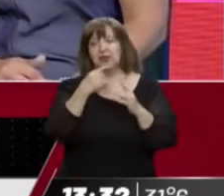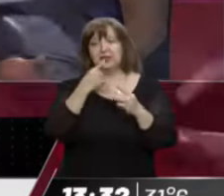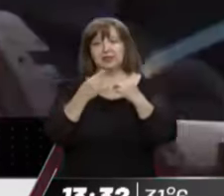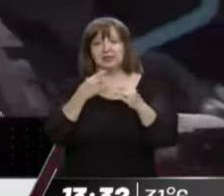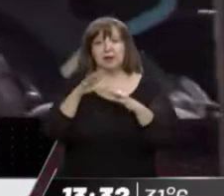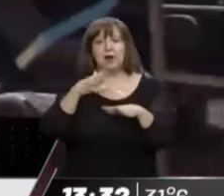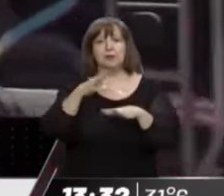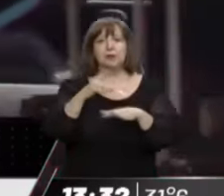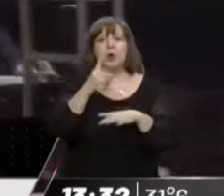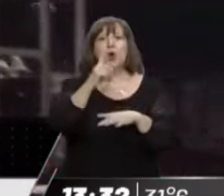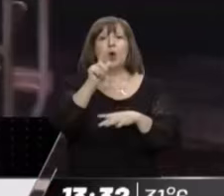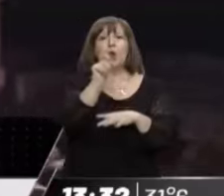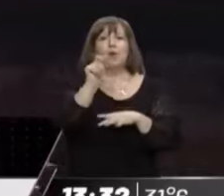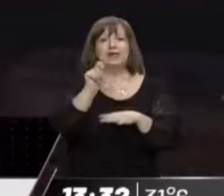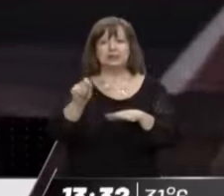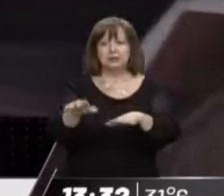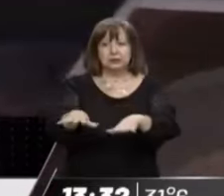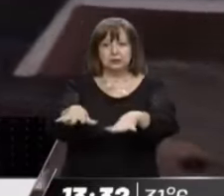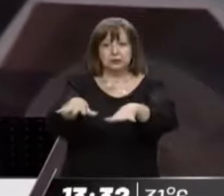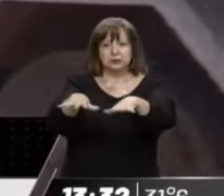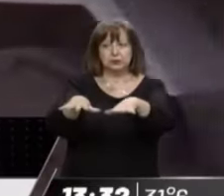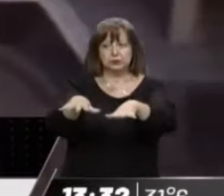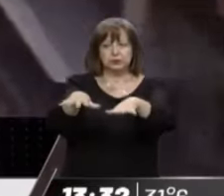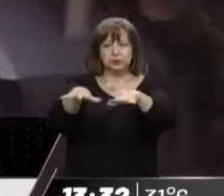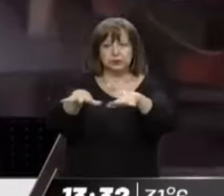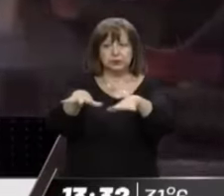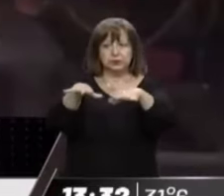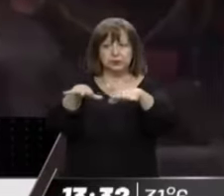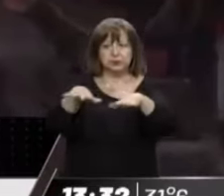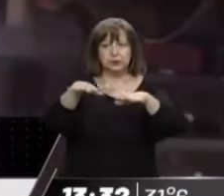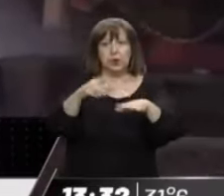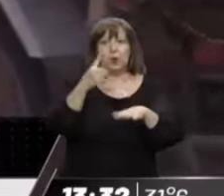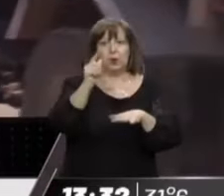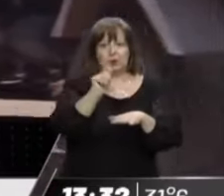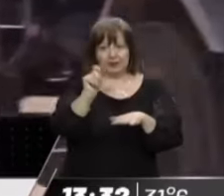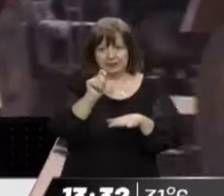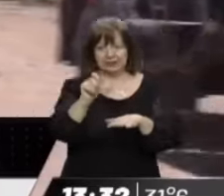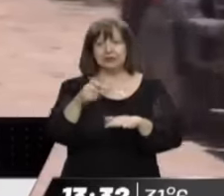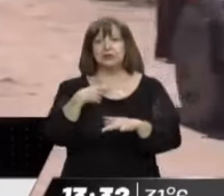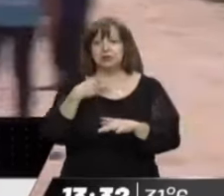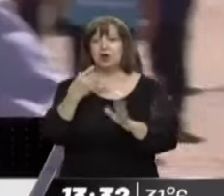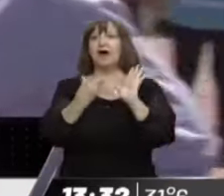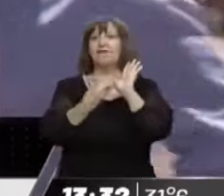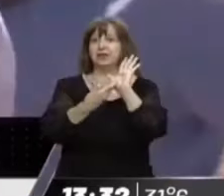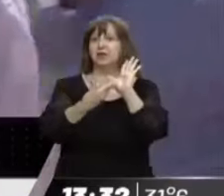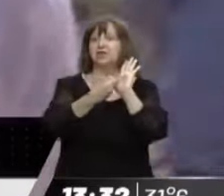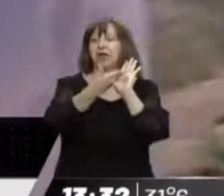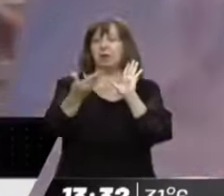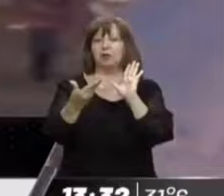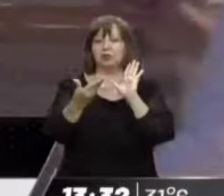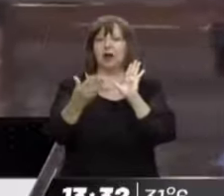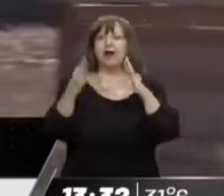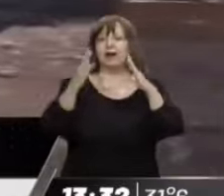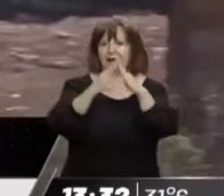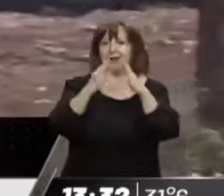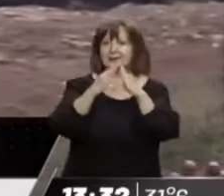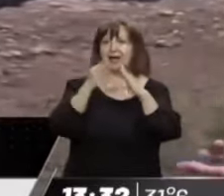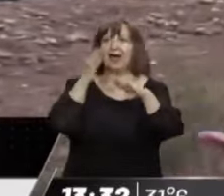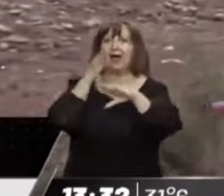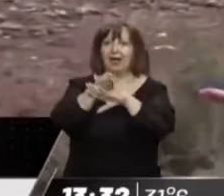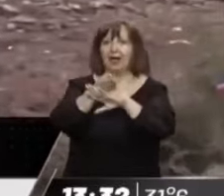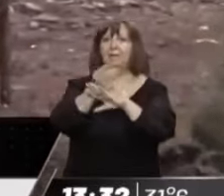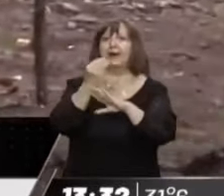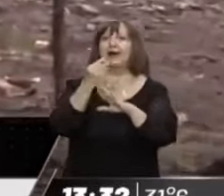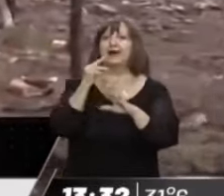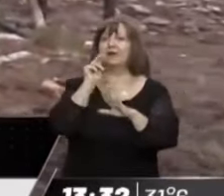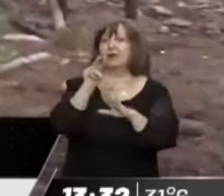la crecida esta que el agua que está llegando a las casas siga por un mes y quiero que miren acá si pueden apreciar por ejemplo Esta es una de las casas Cómo cómo